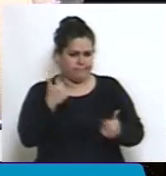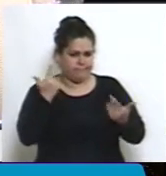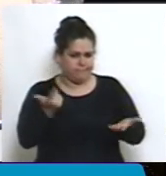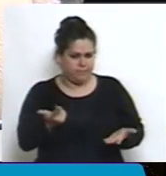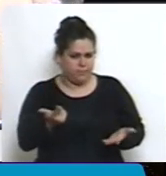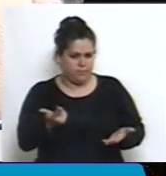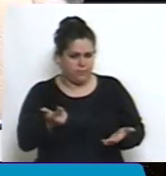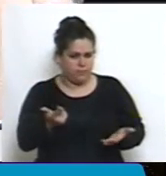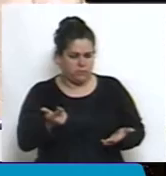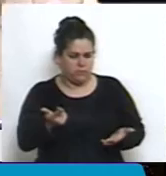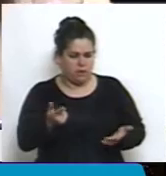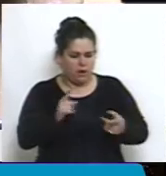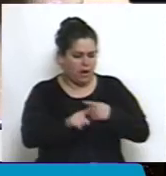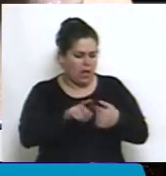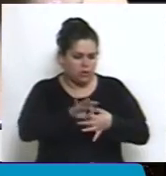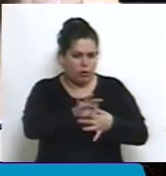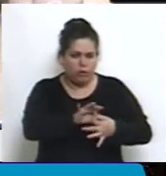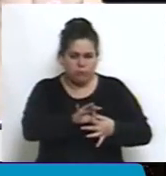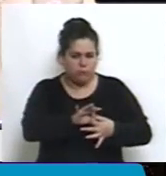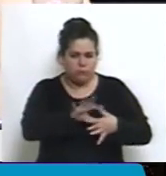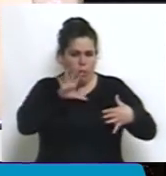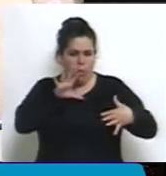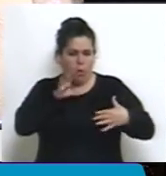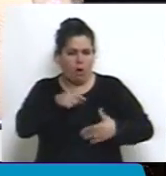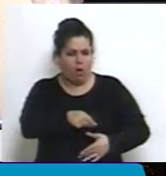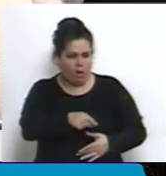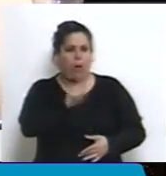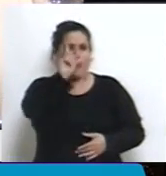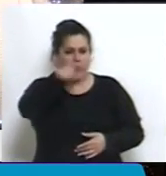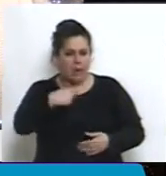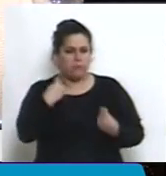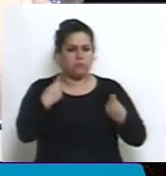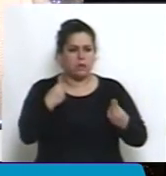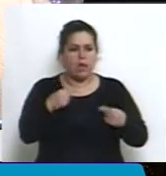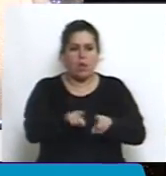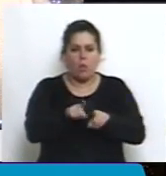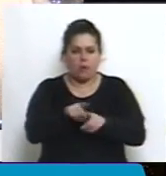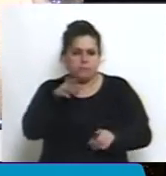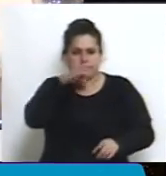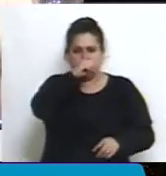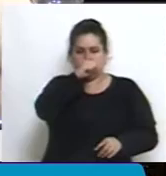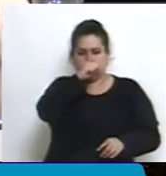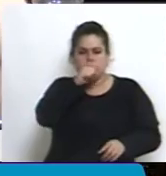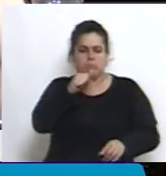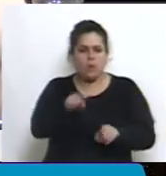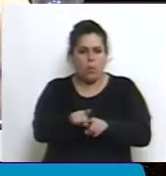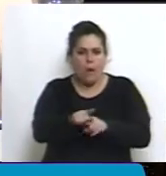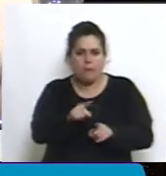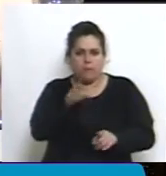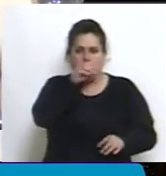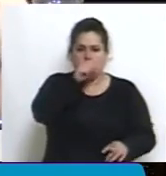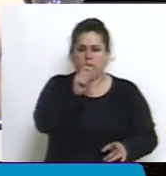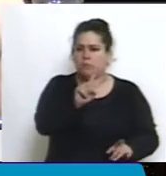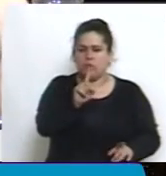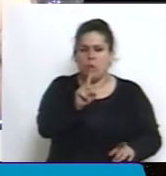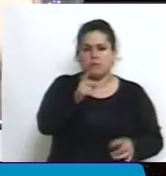quiebre brutal en esa relación, hace que se genere un pacto del silencio, del secreto, un miedo, porque es